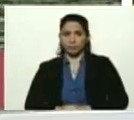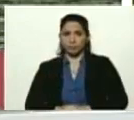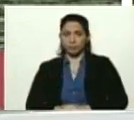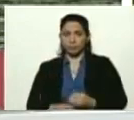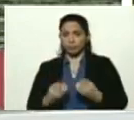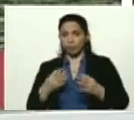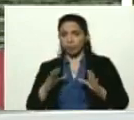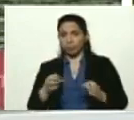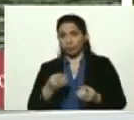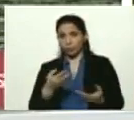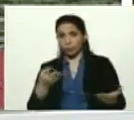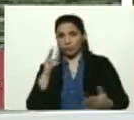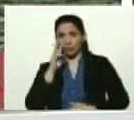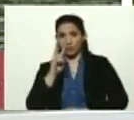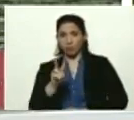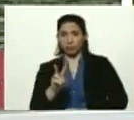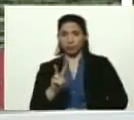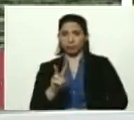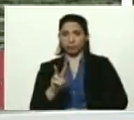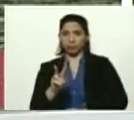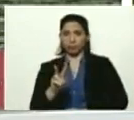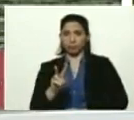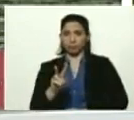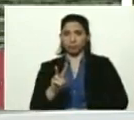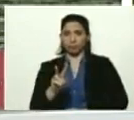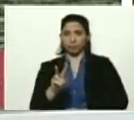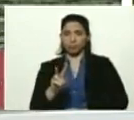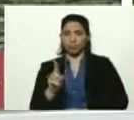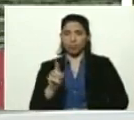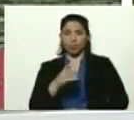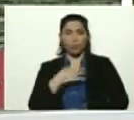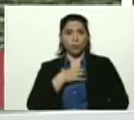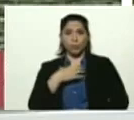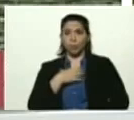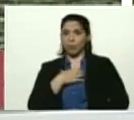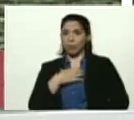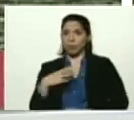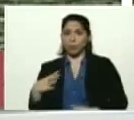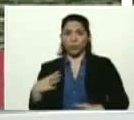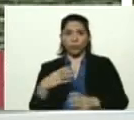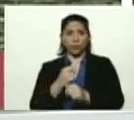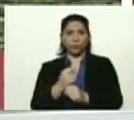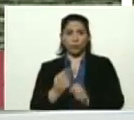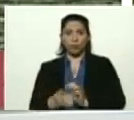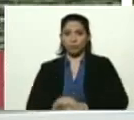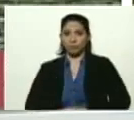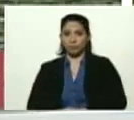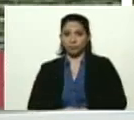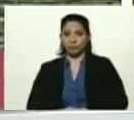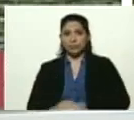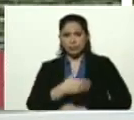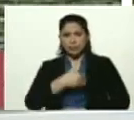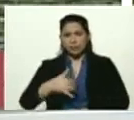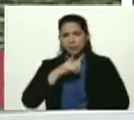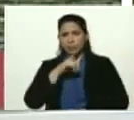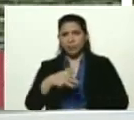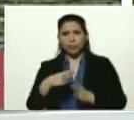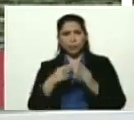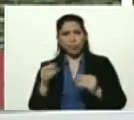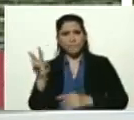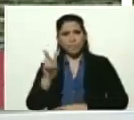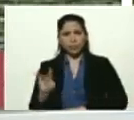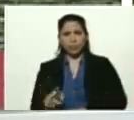para que ustedes vean, no podemos confiarnos. Quería informar a toda Venezuela de